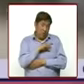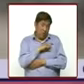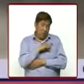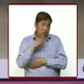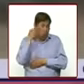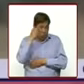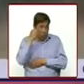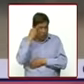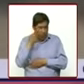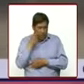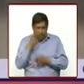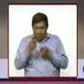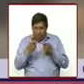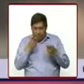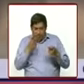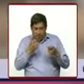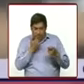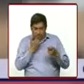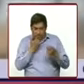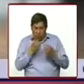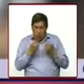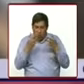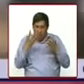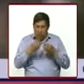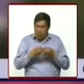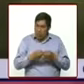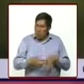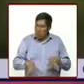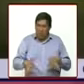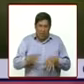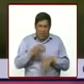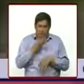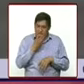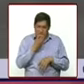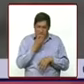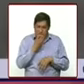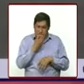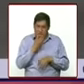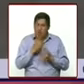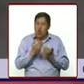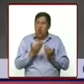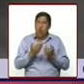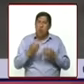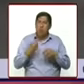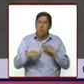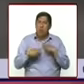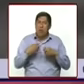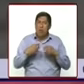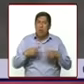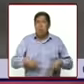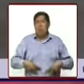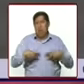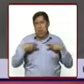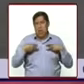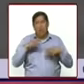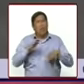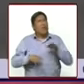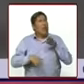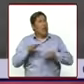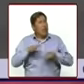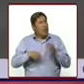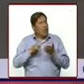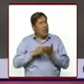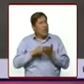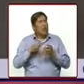de las inundaciones para determinar las pérdidas materiales y los efectos en las vidas humanas e informaron que es muy probable que